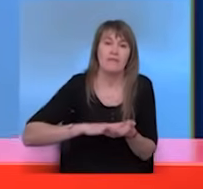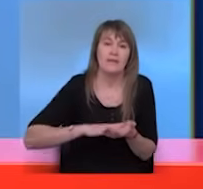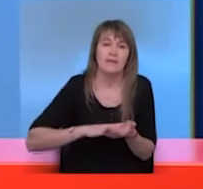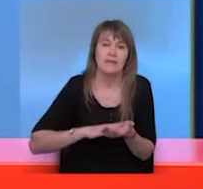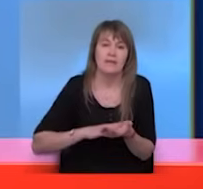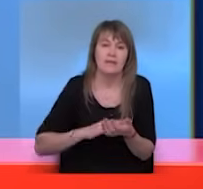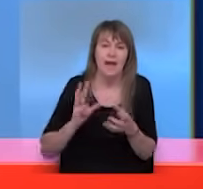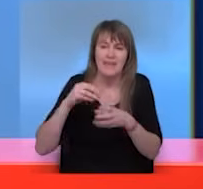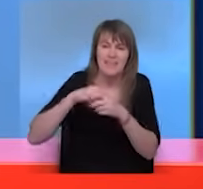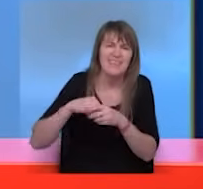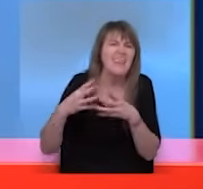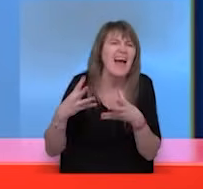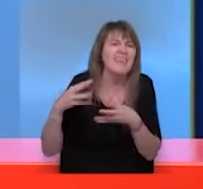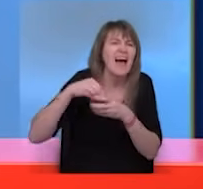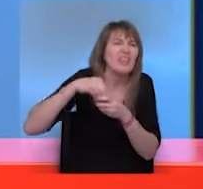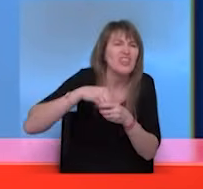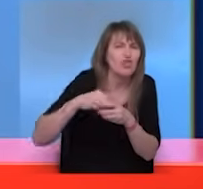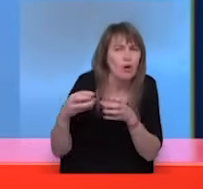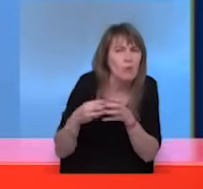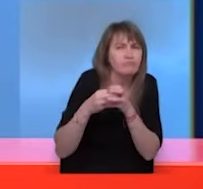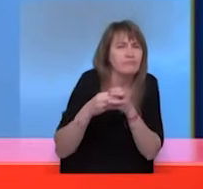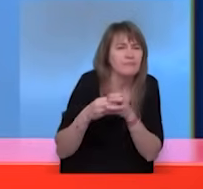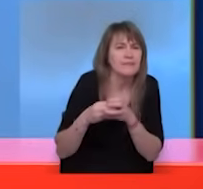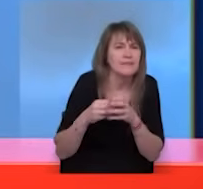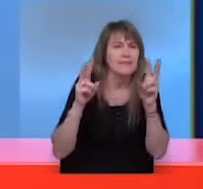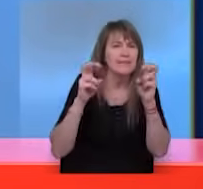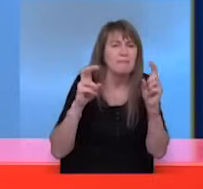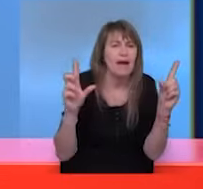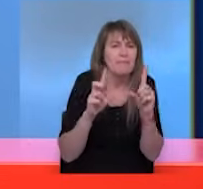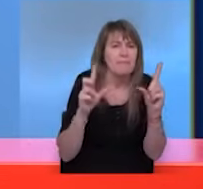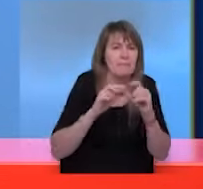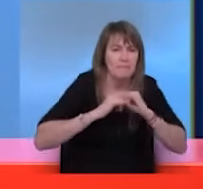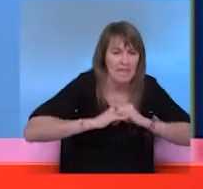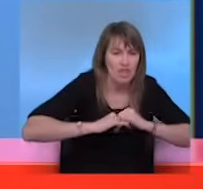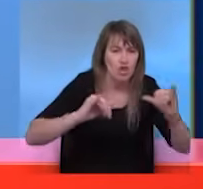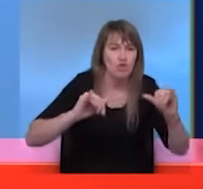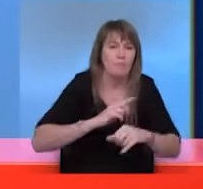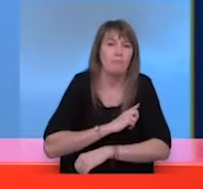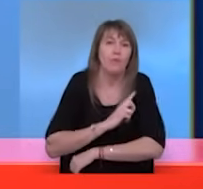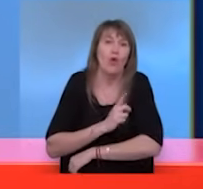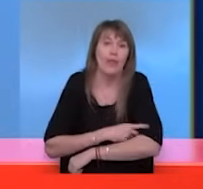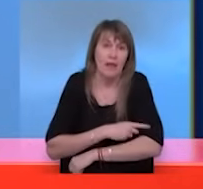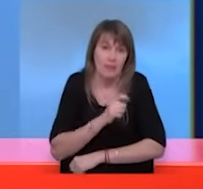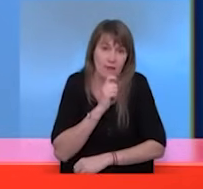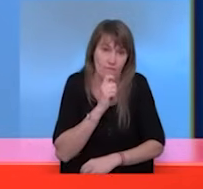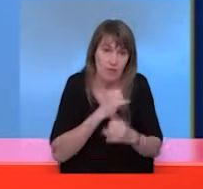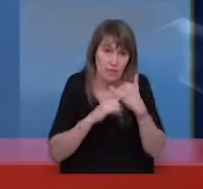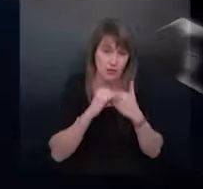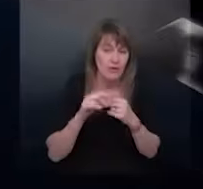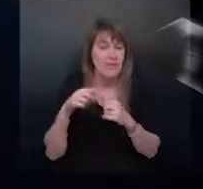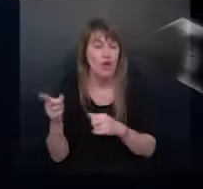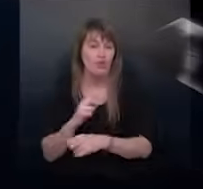enquistamiento entre el poder este de los medios y los que tienen el poder de la información y el poder